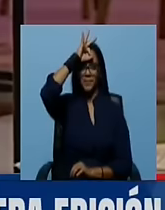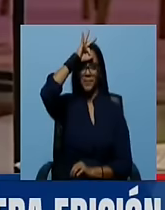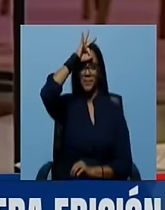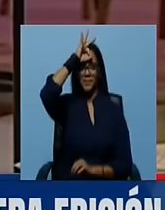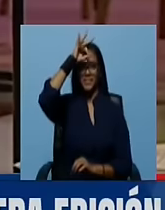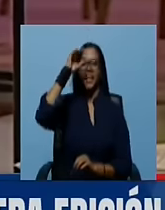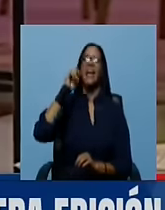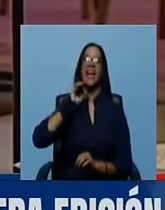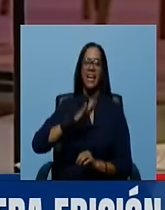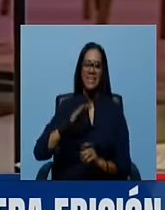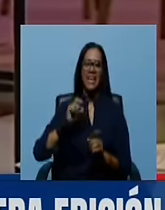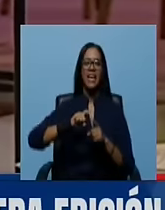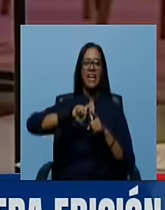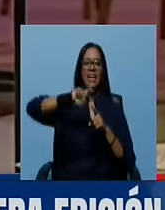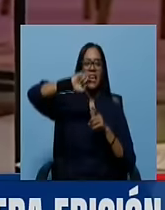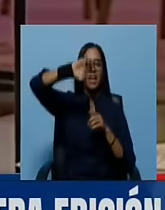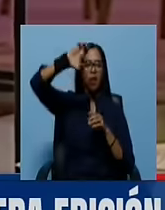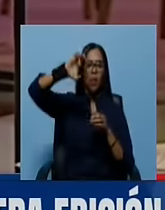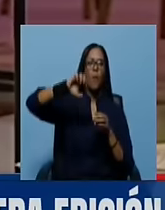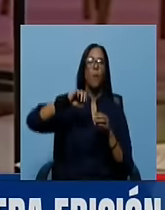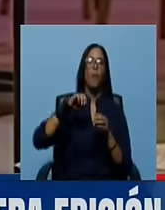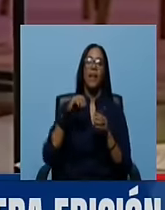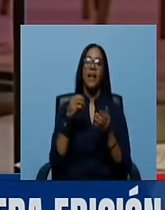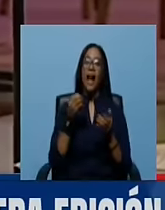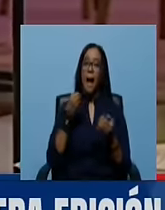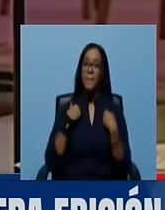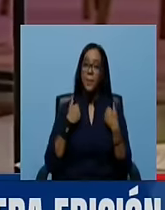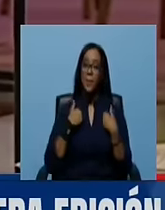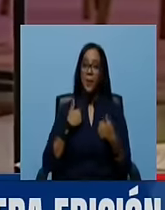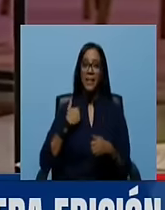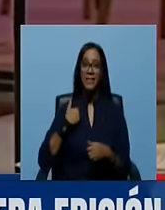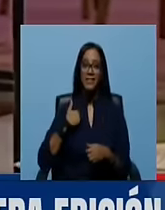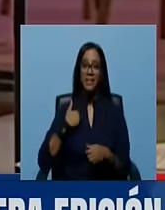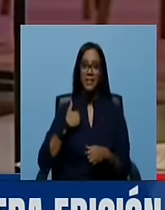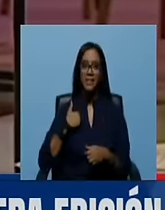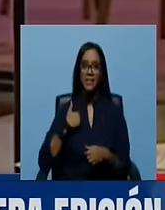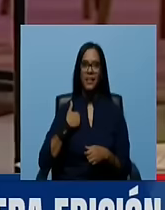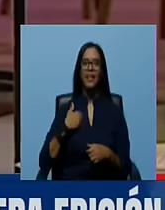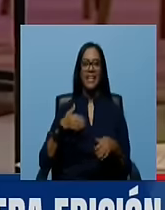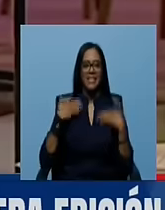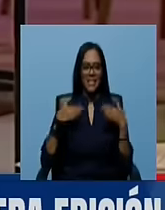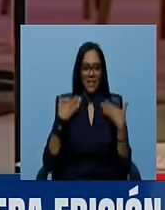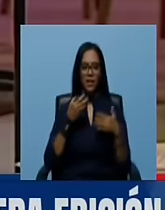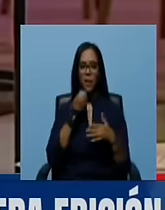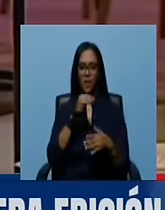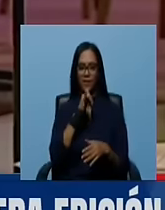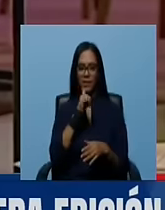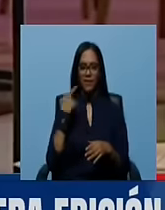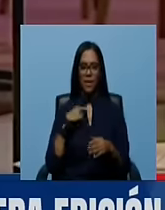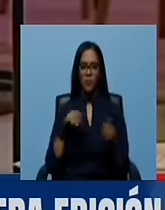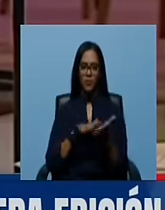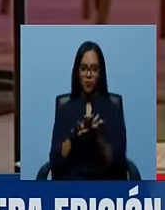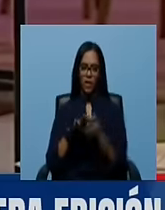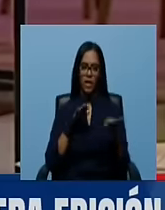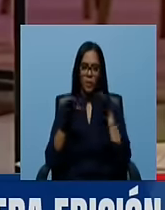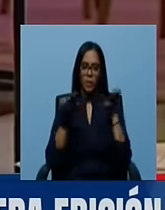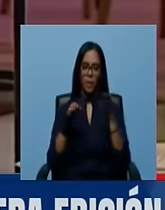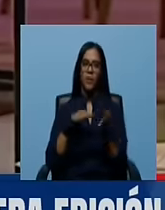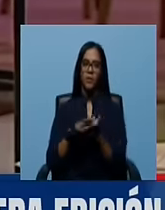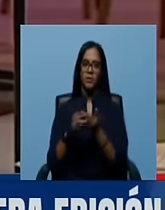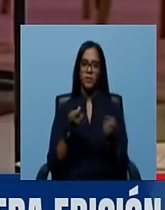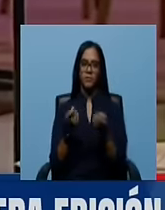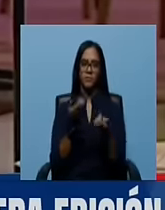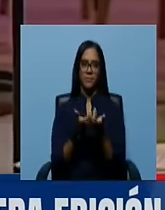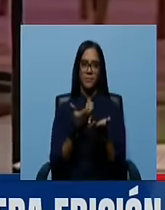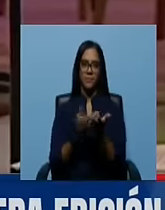Están en el Humboldt. Aprovechen y celebren las buenas noticias que tenemos sobre el turismo, sobre la economía